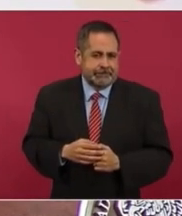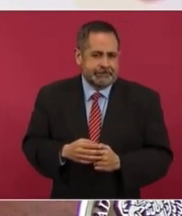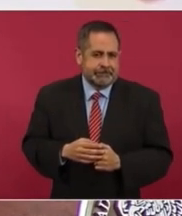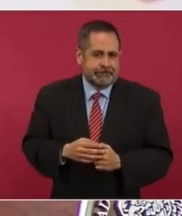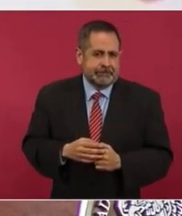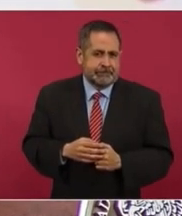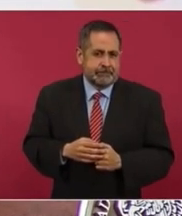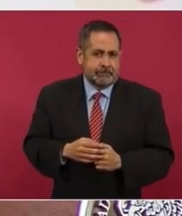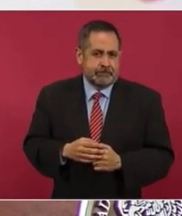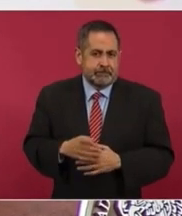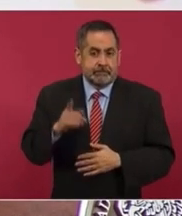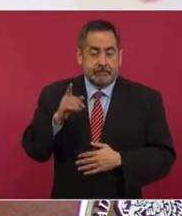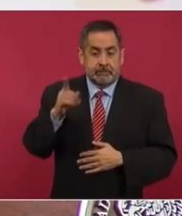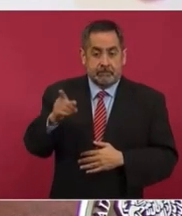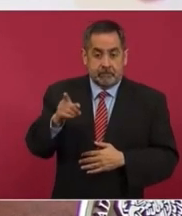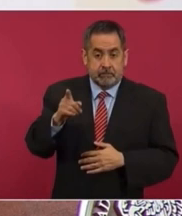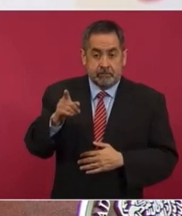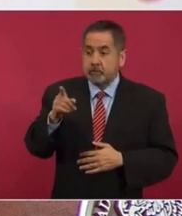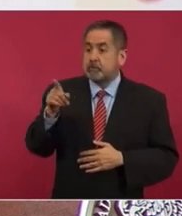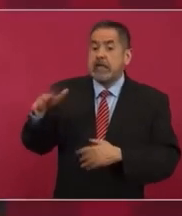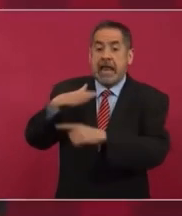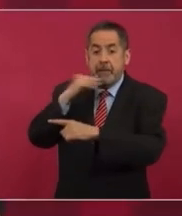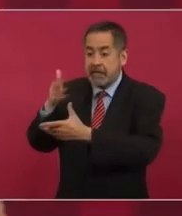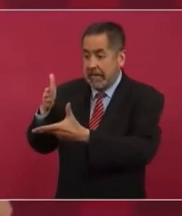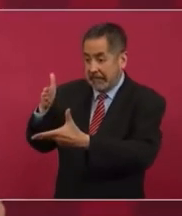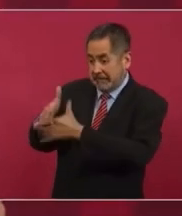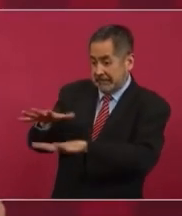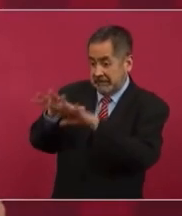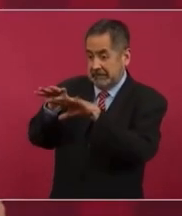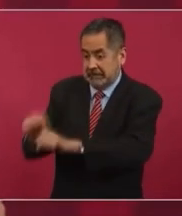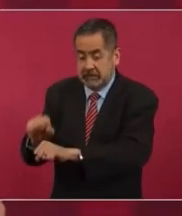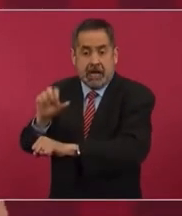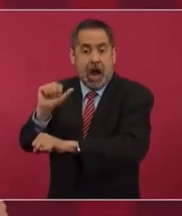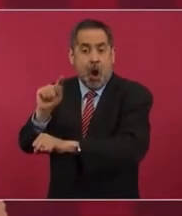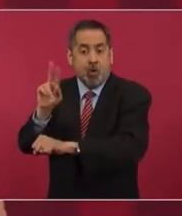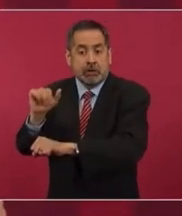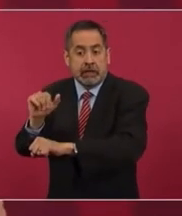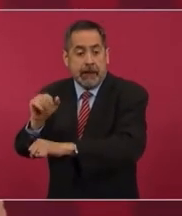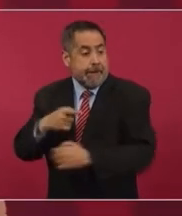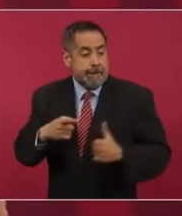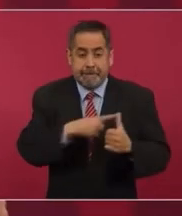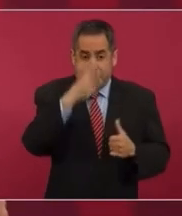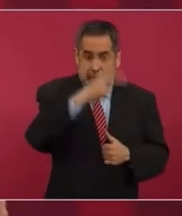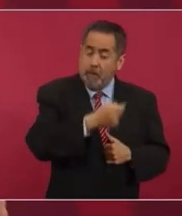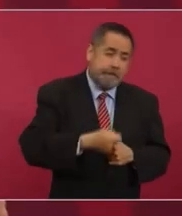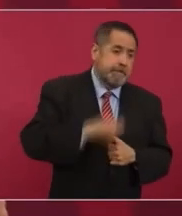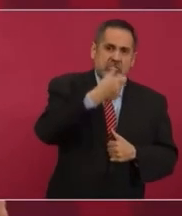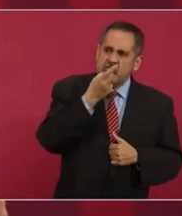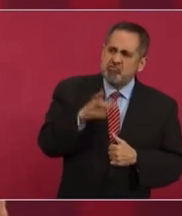el rechazo del presidente Cárdenas ante la invasión alemana a Viena, a